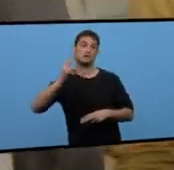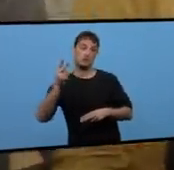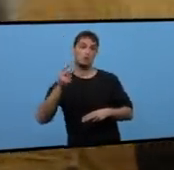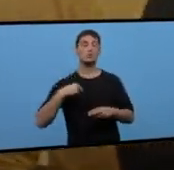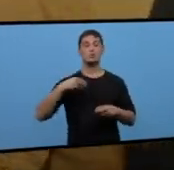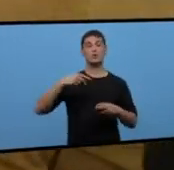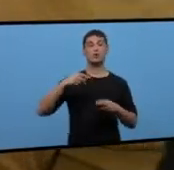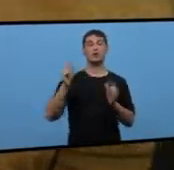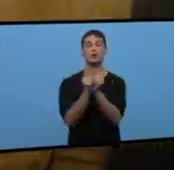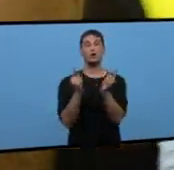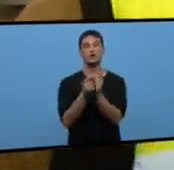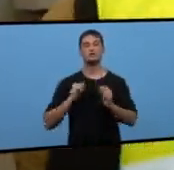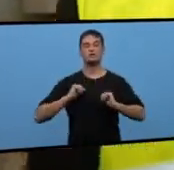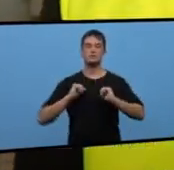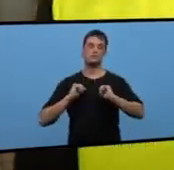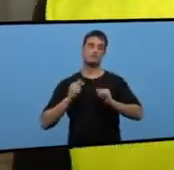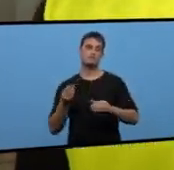curso.